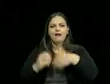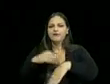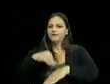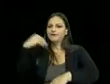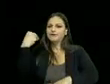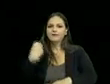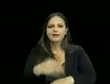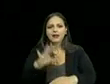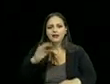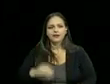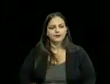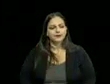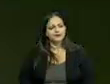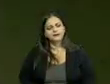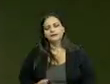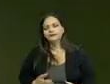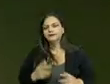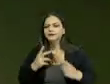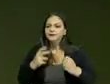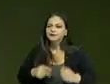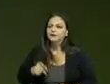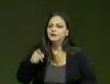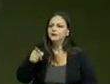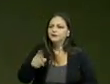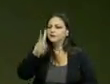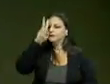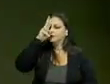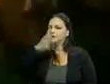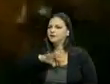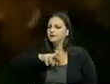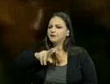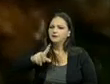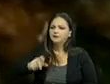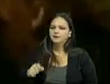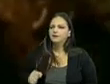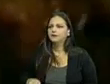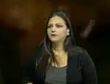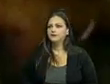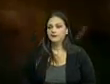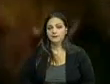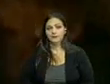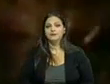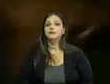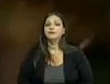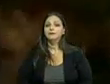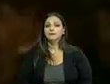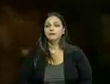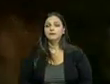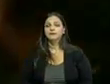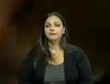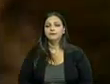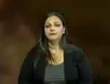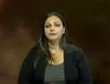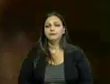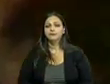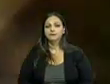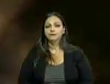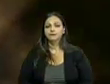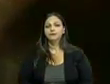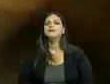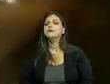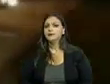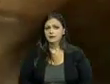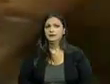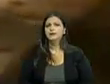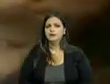su interior unas ovejas, prácticamente creo que vinieron raptando de algún lado y la gente se dio cuenta